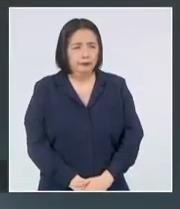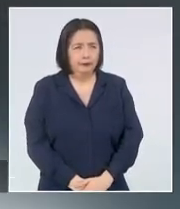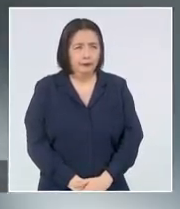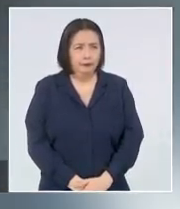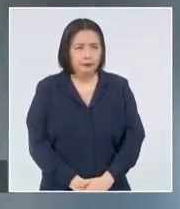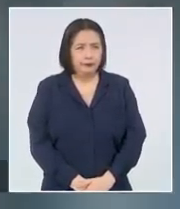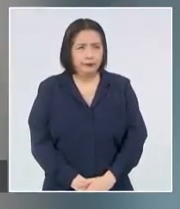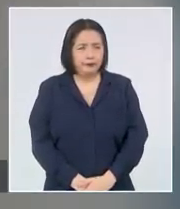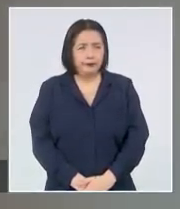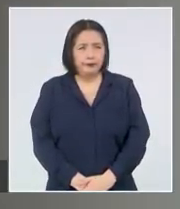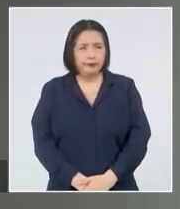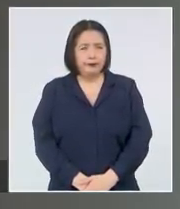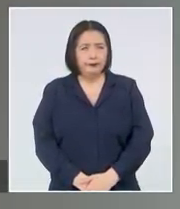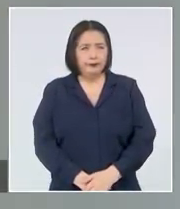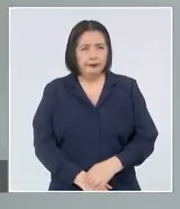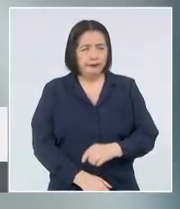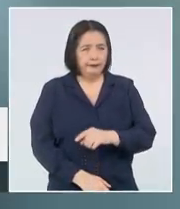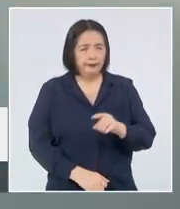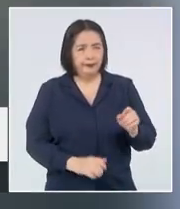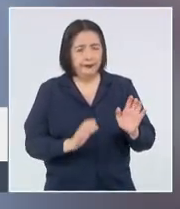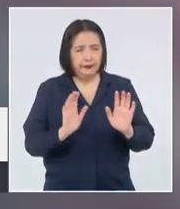Bótelo, forma.